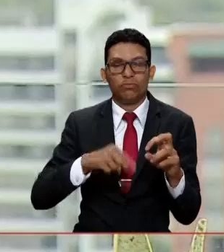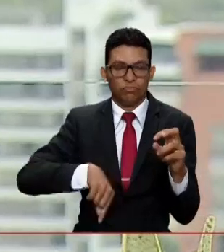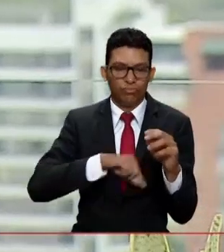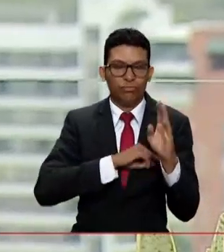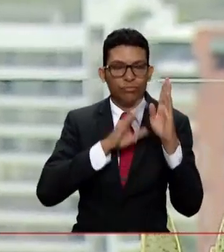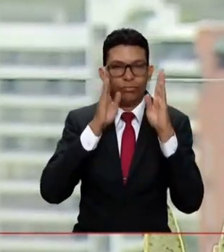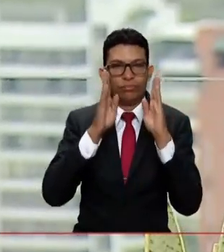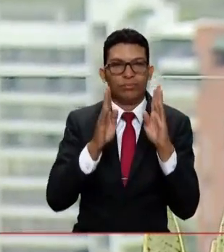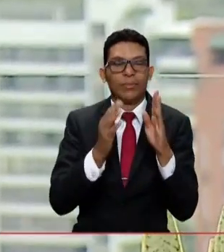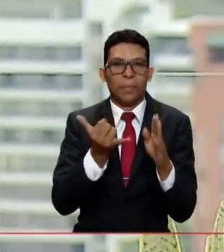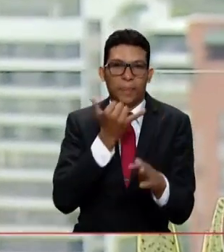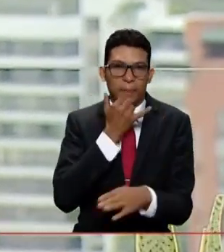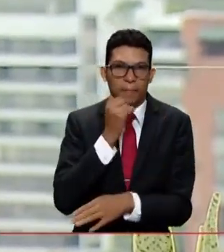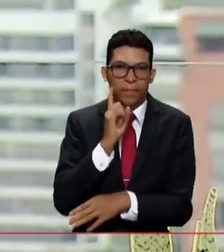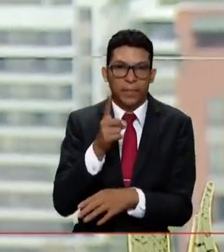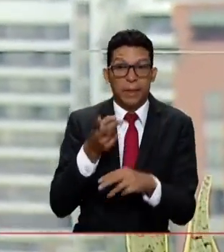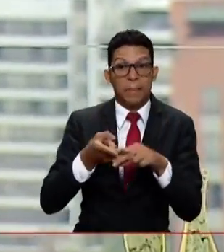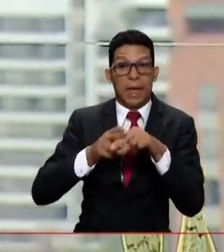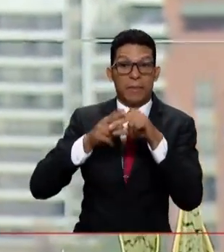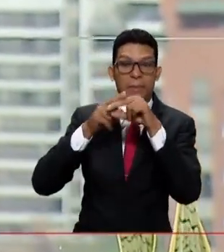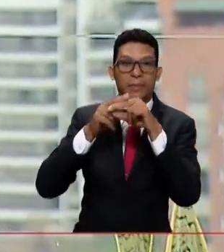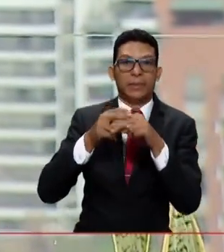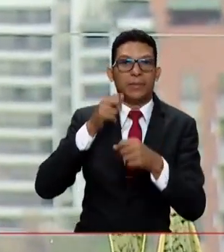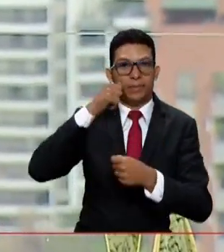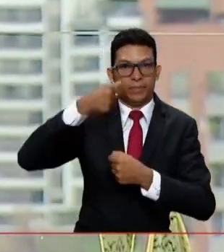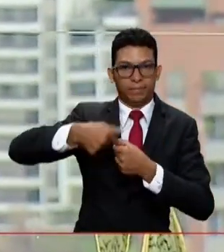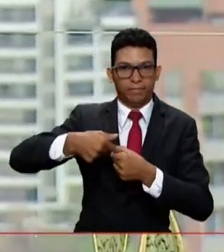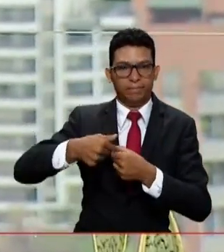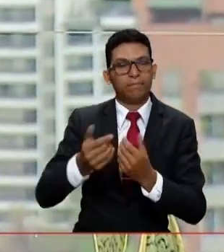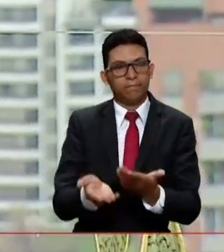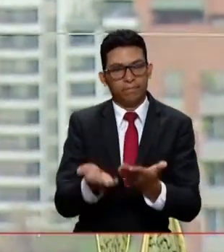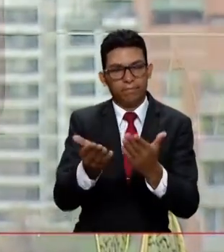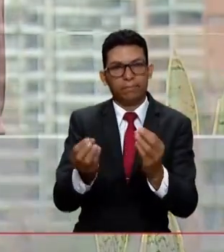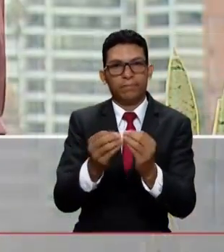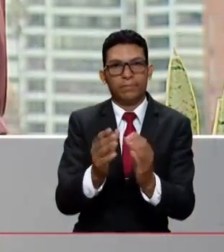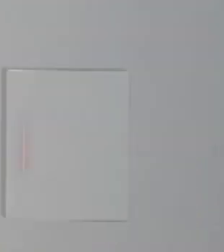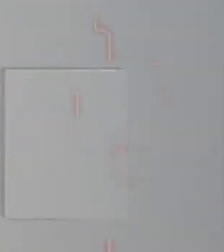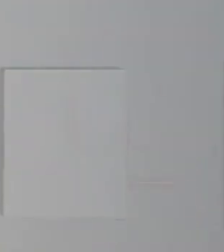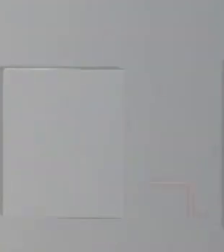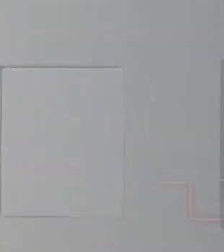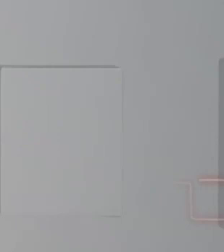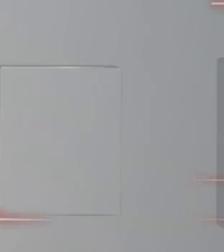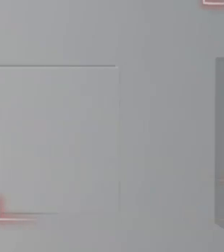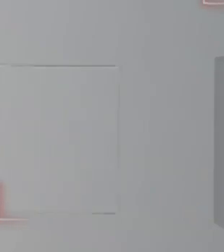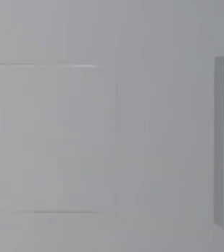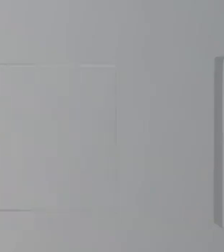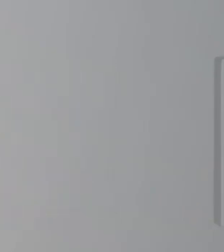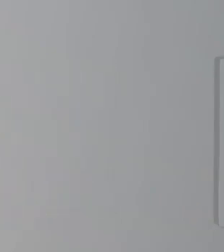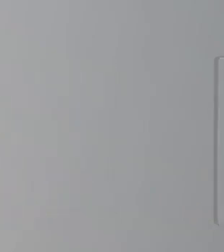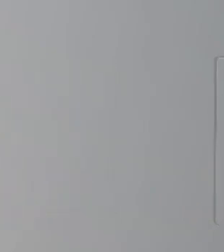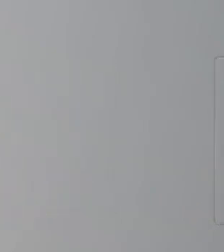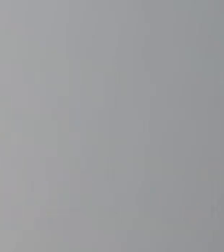atentos de lo que pasa con el alza en los precios de la gasolina. Compañeras, ustedes tienen más en estudio.